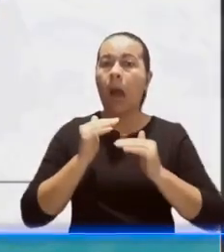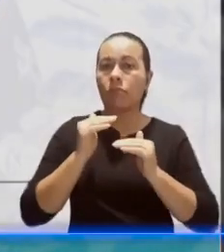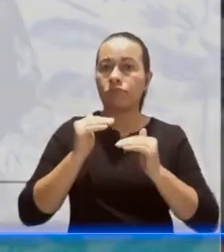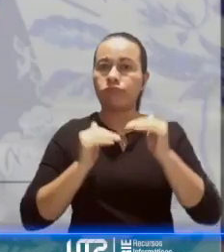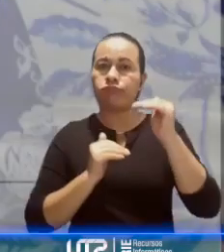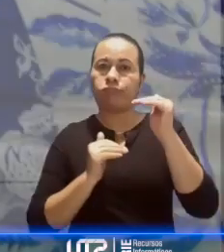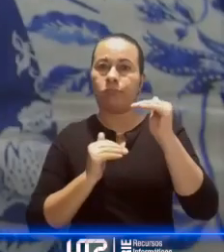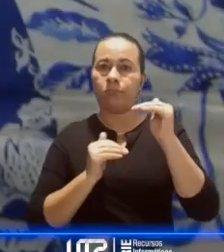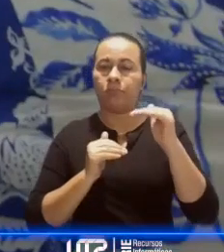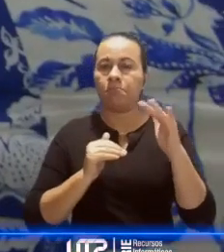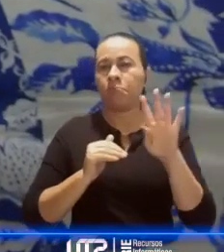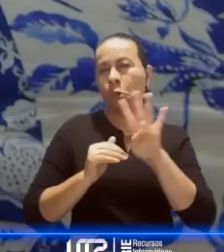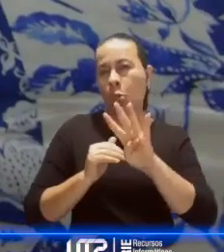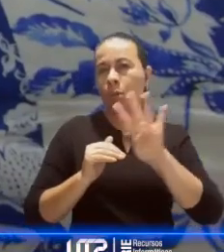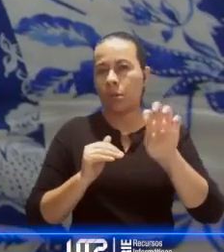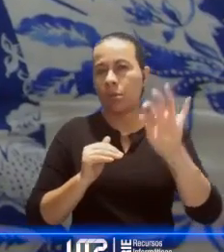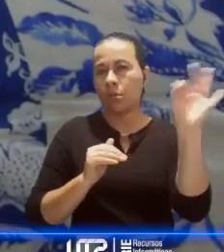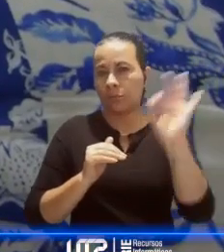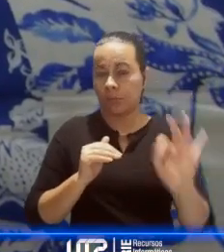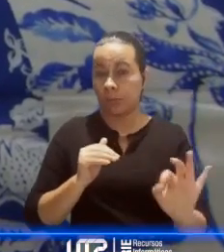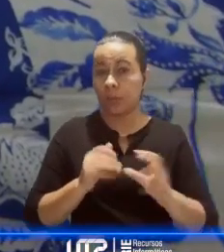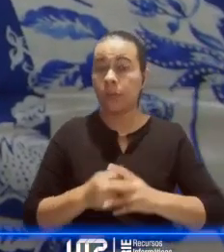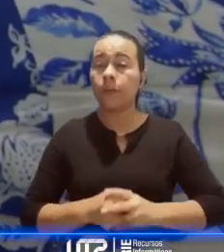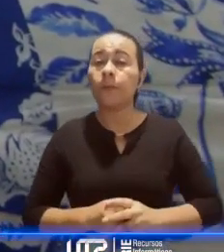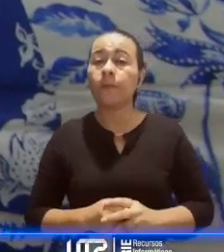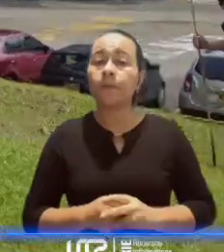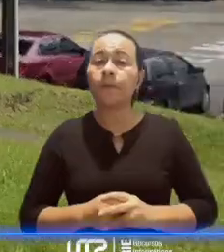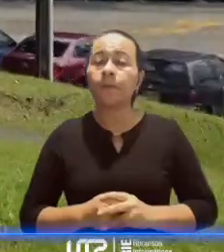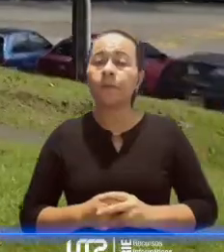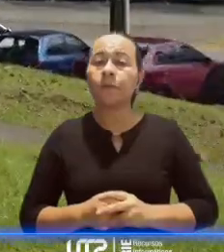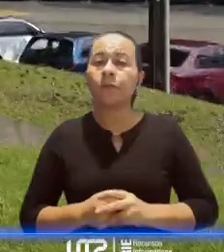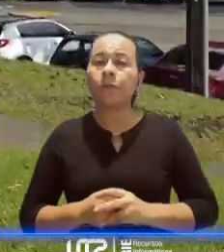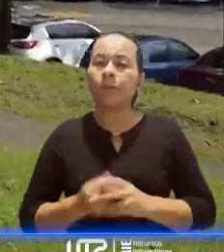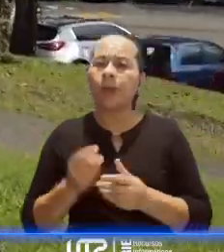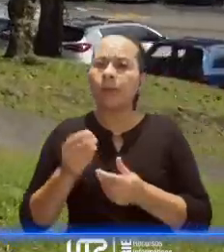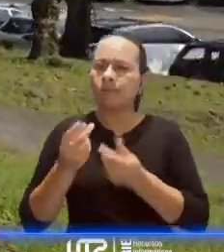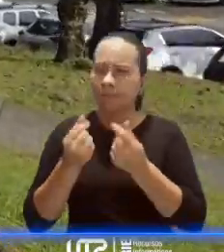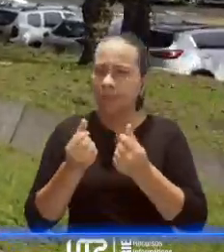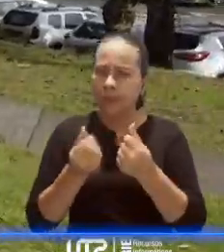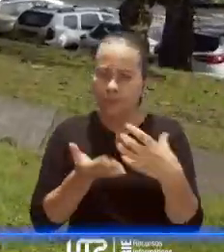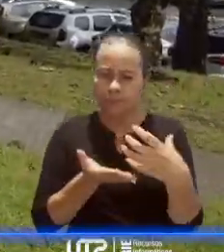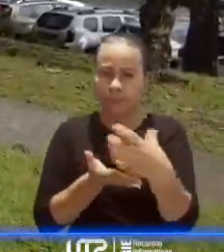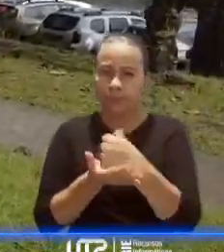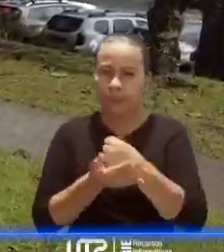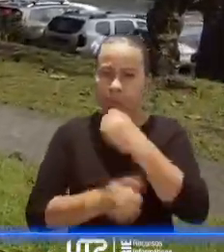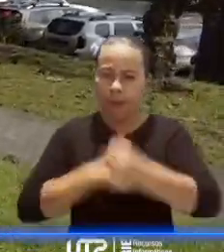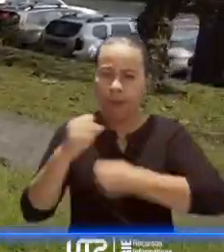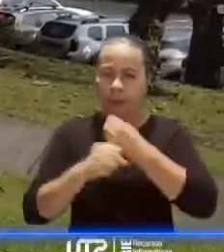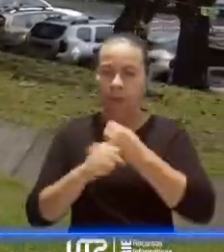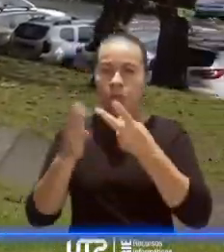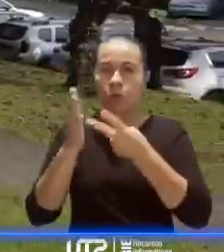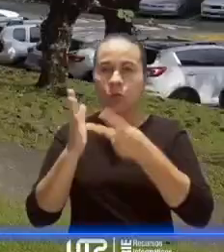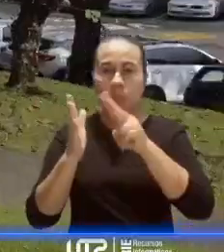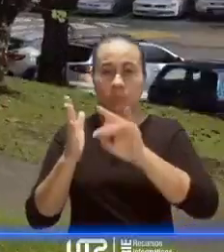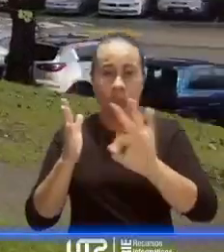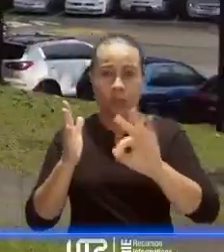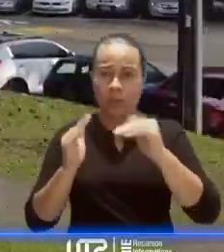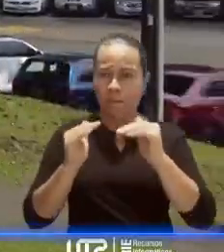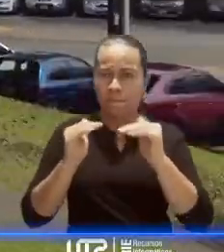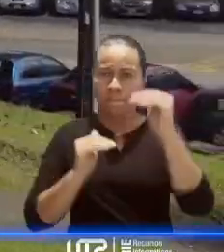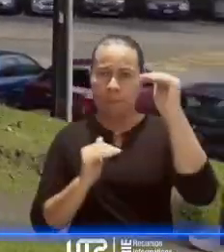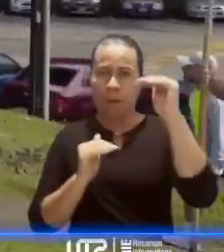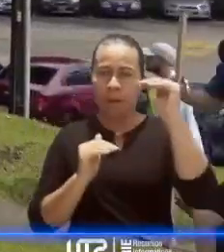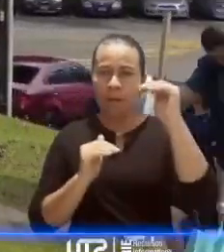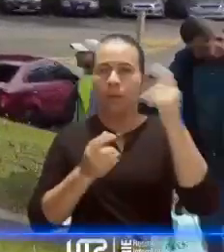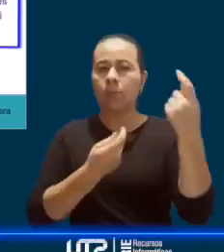recursos propios en el presupuesto alcancen el 49%. En cuanto a la participación de cada fuente de ingresos en el 2023,